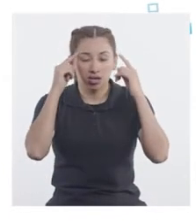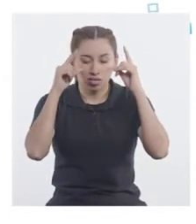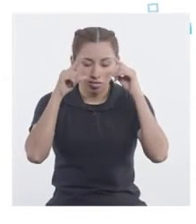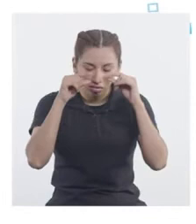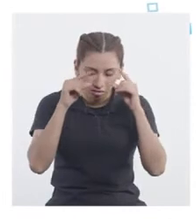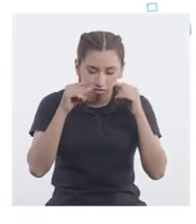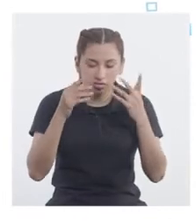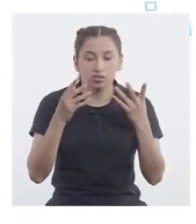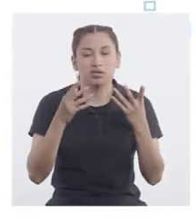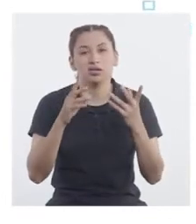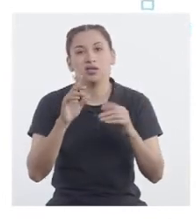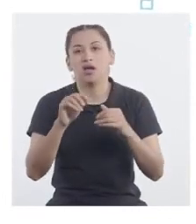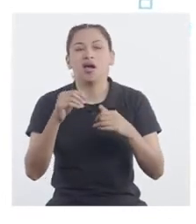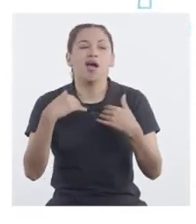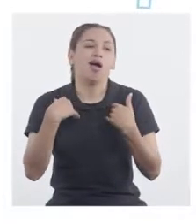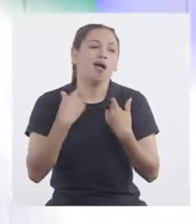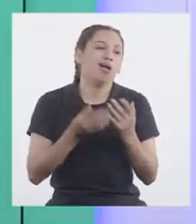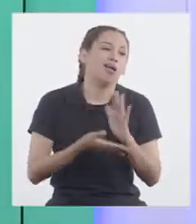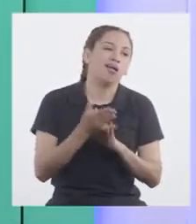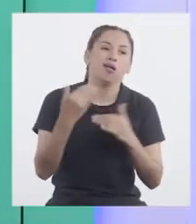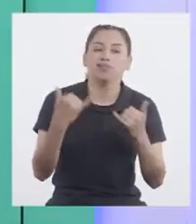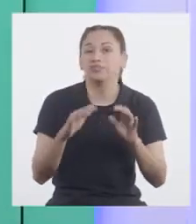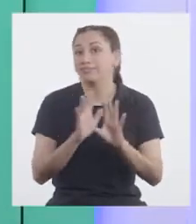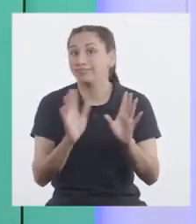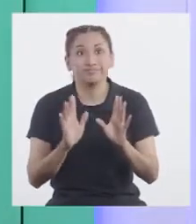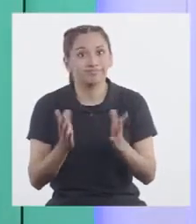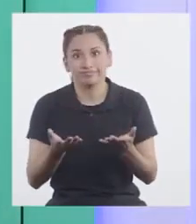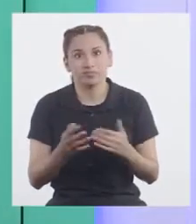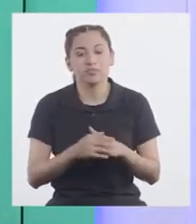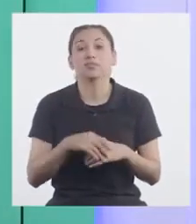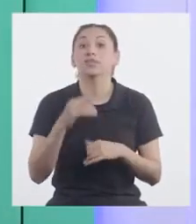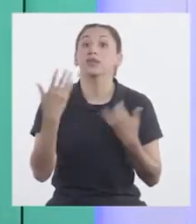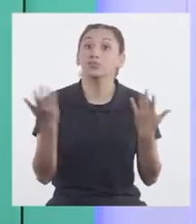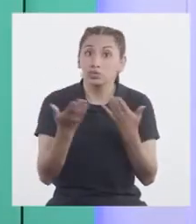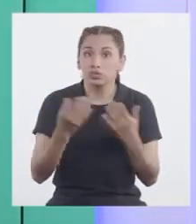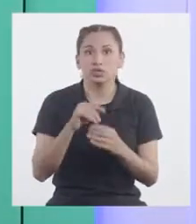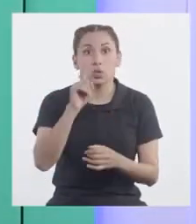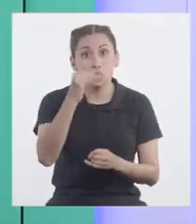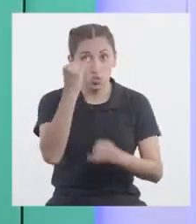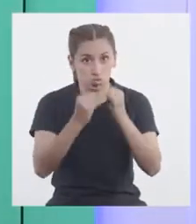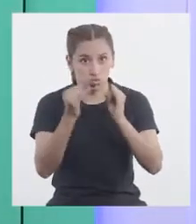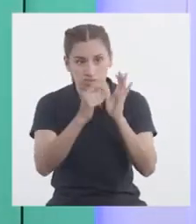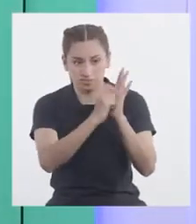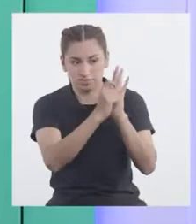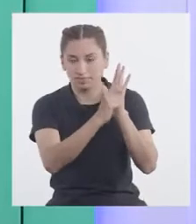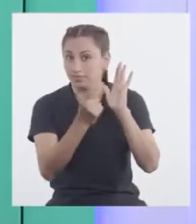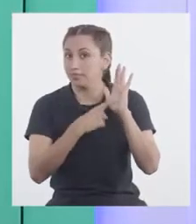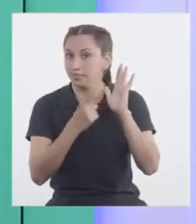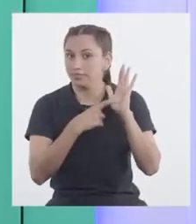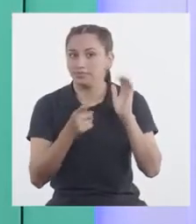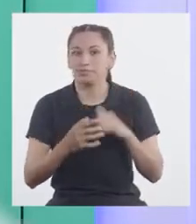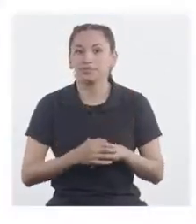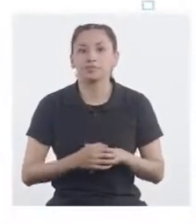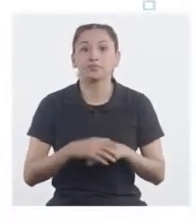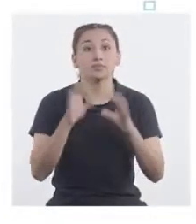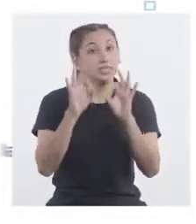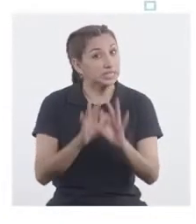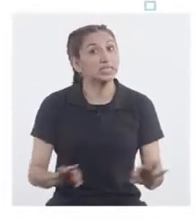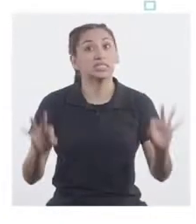y los niños, etc. Exacto, por eso tengo una última nota